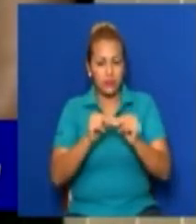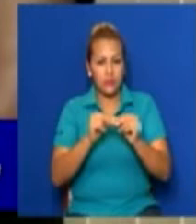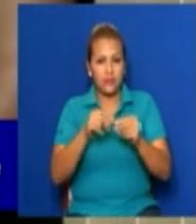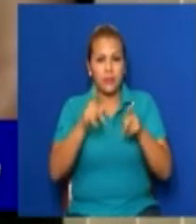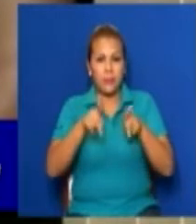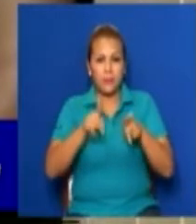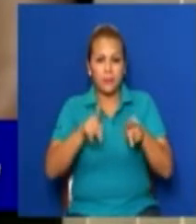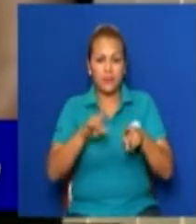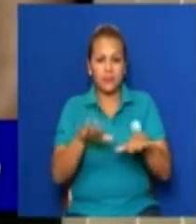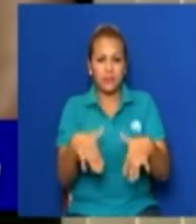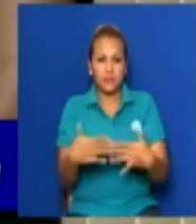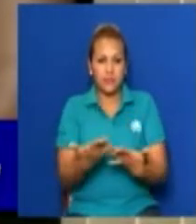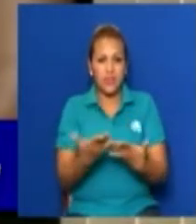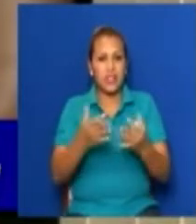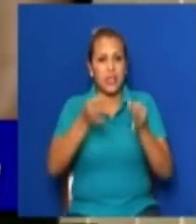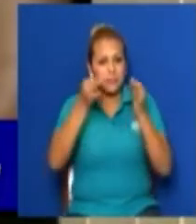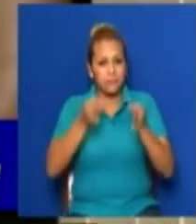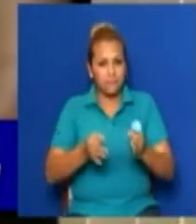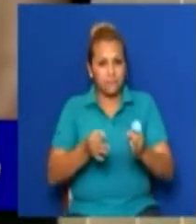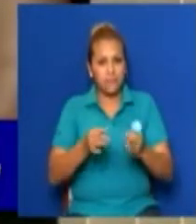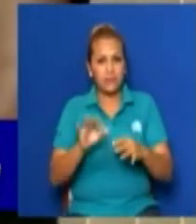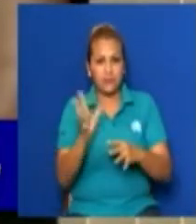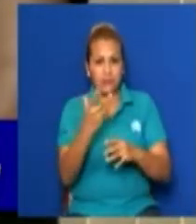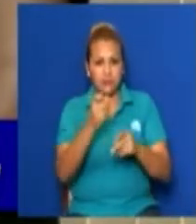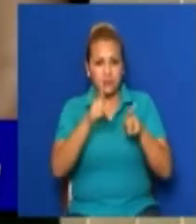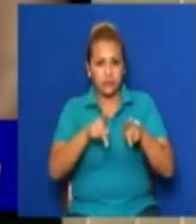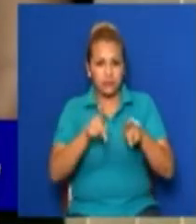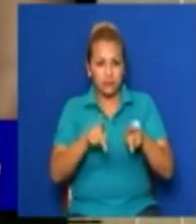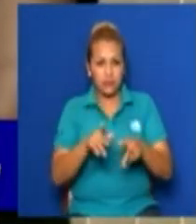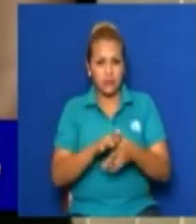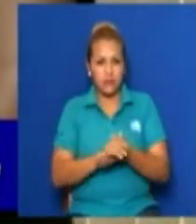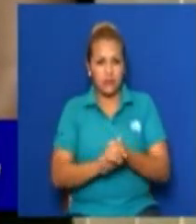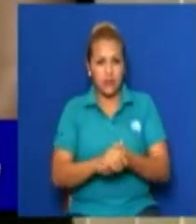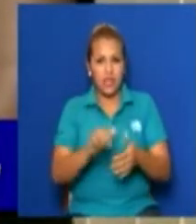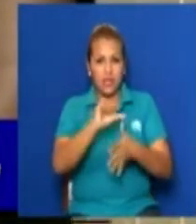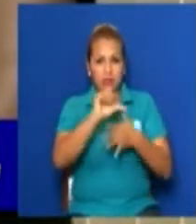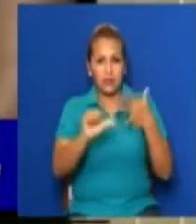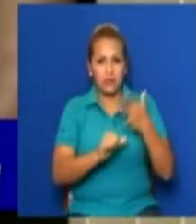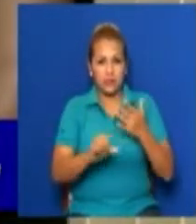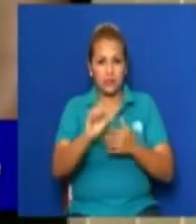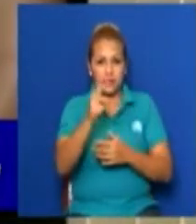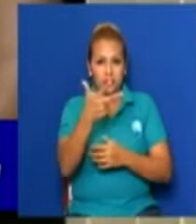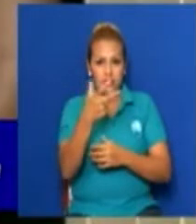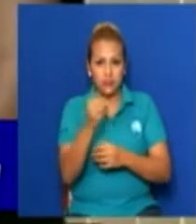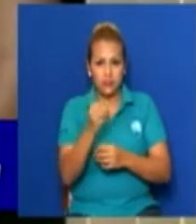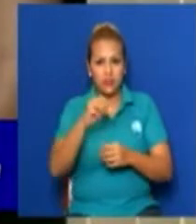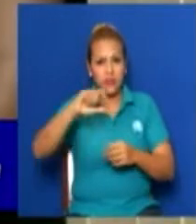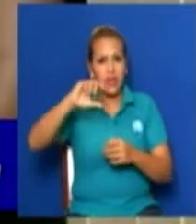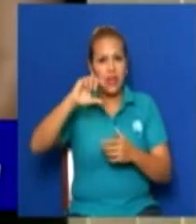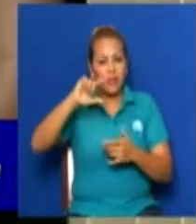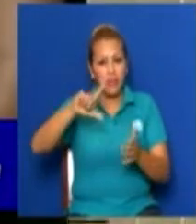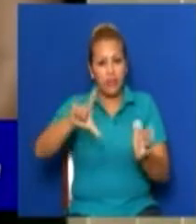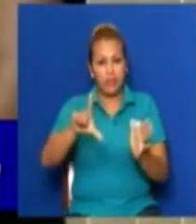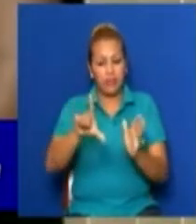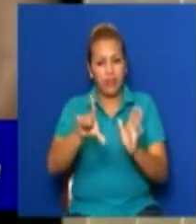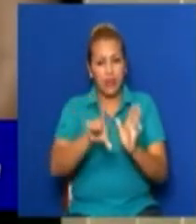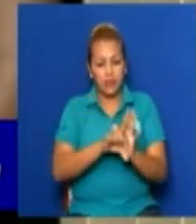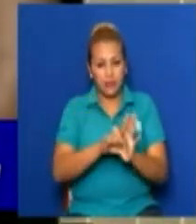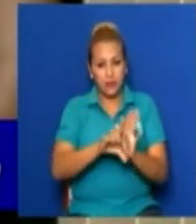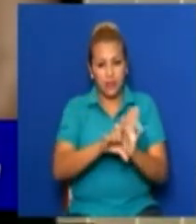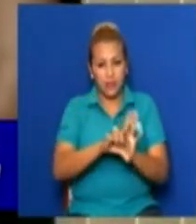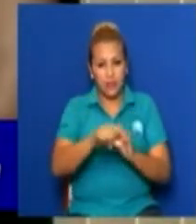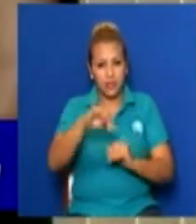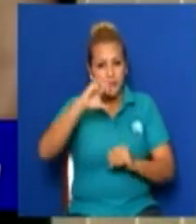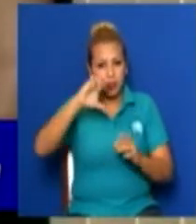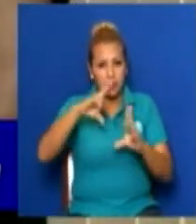garanticen los derechos fundamentales de las personas. Artículo 80 de la Constitución Política de la República de